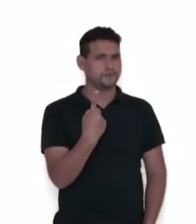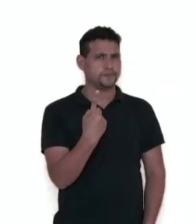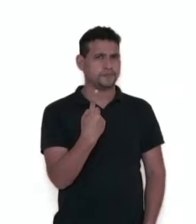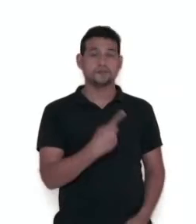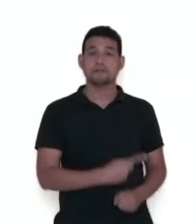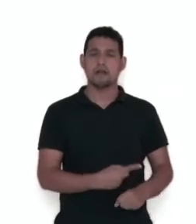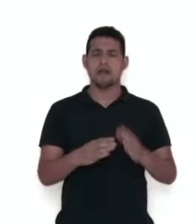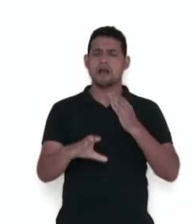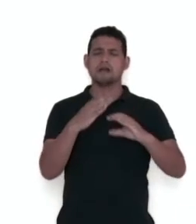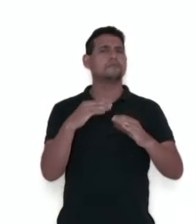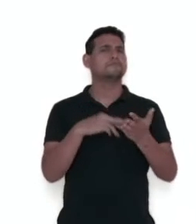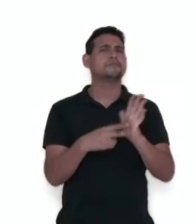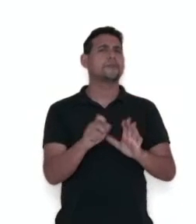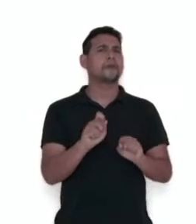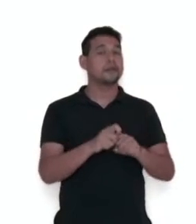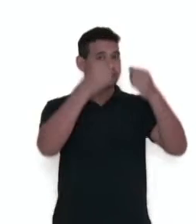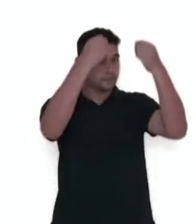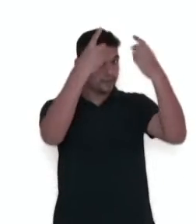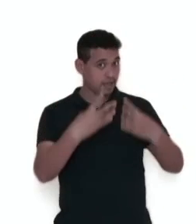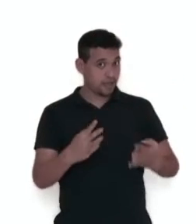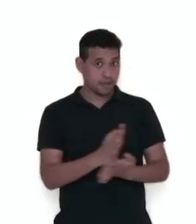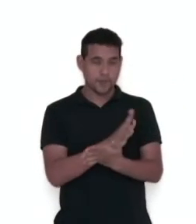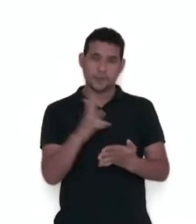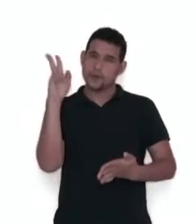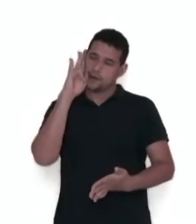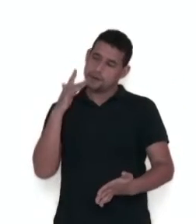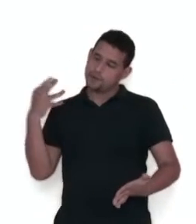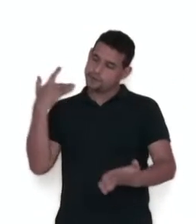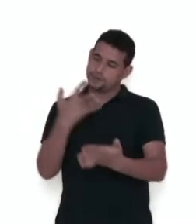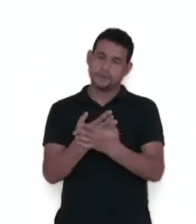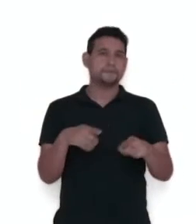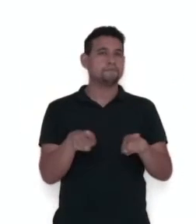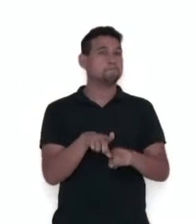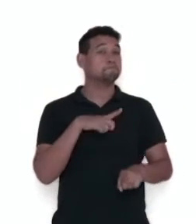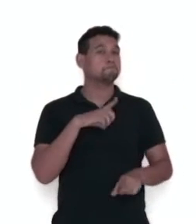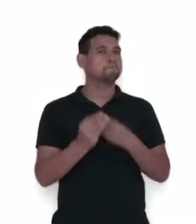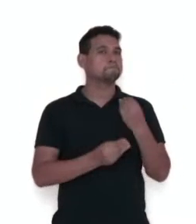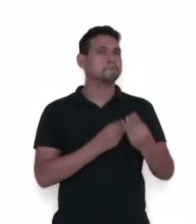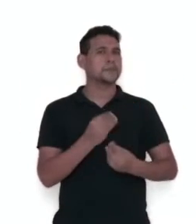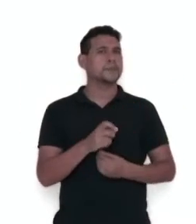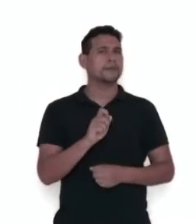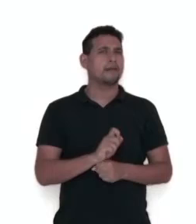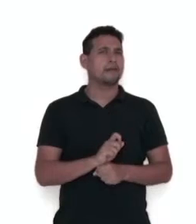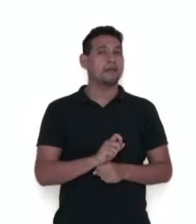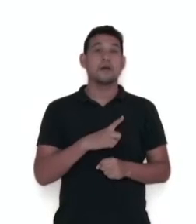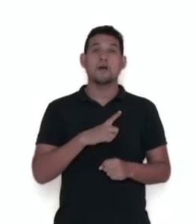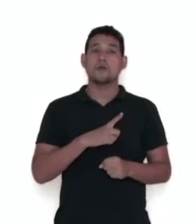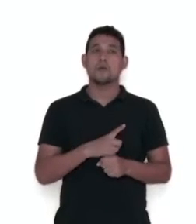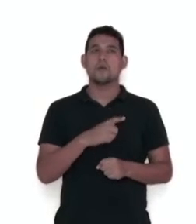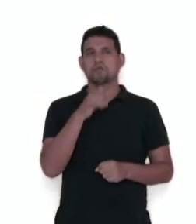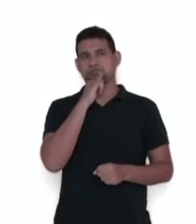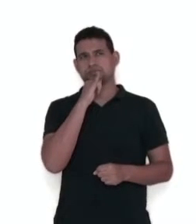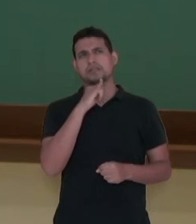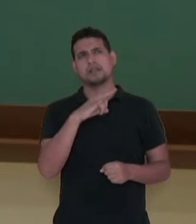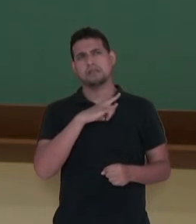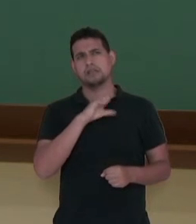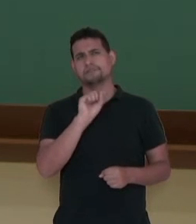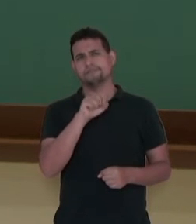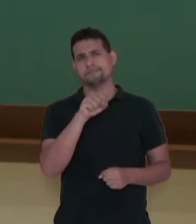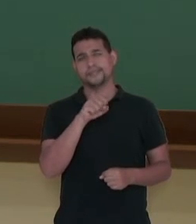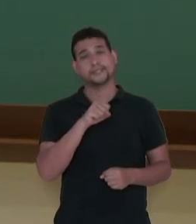La canción trata de narrar una historia que tiene como plan de fondo um muelle. Então, tem